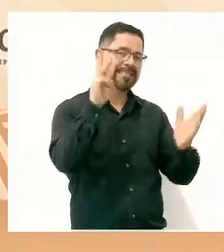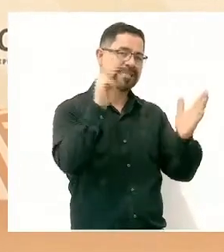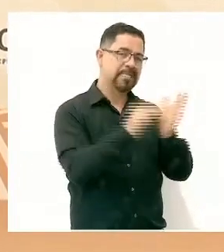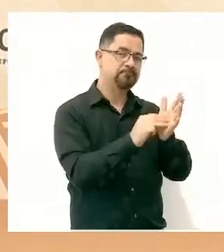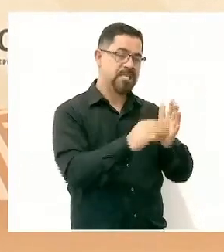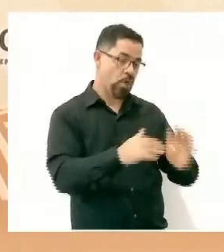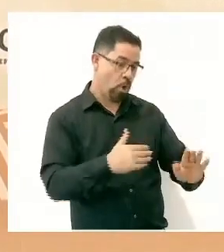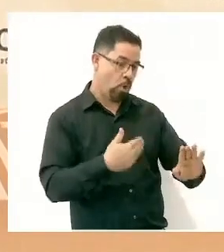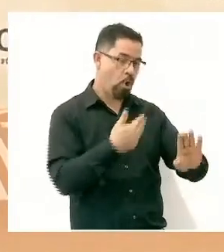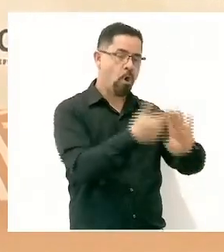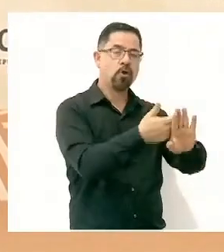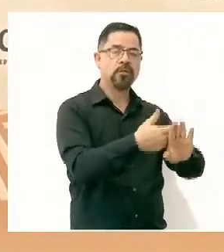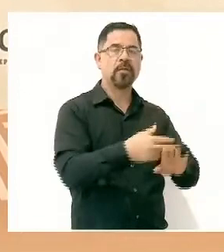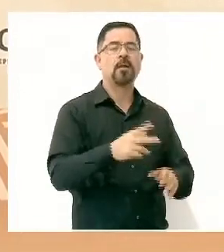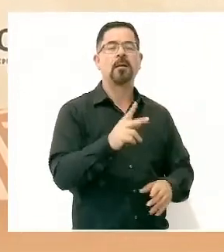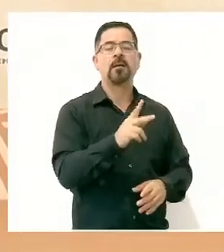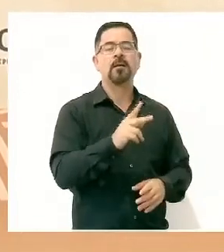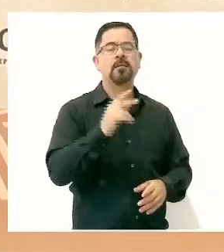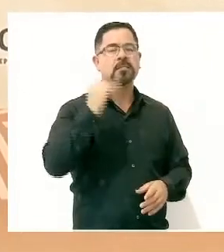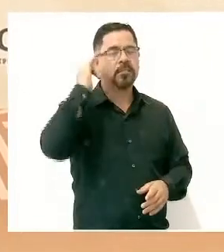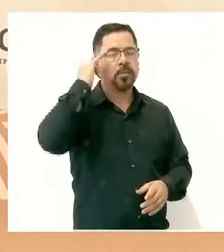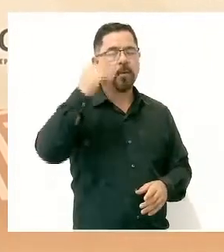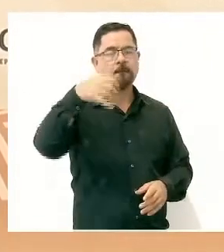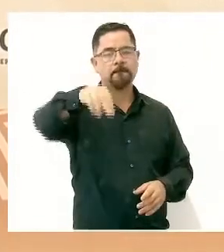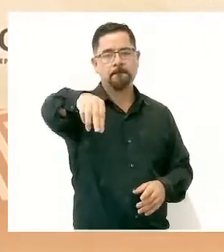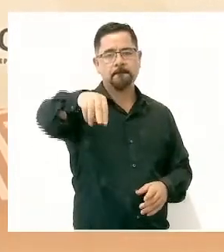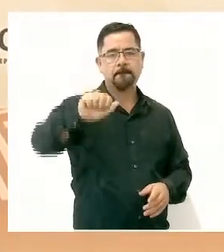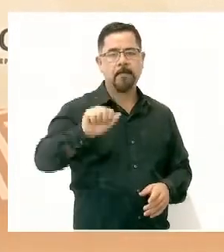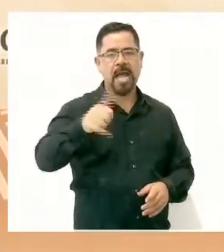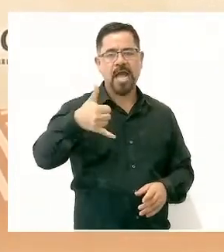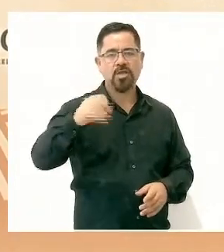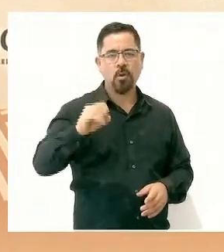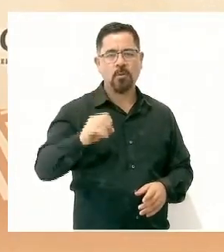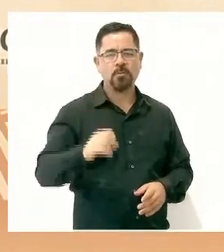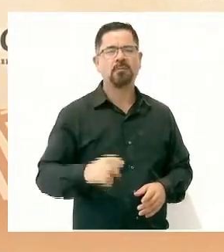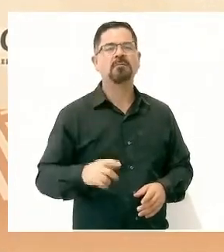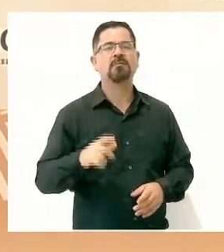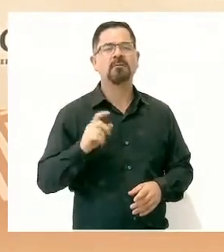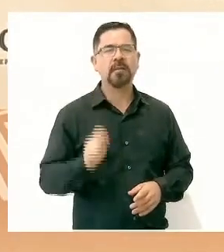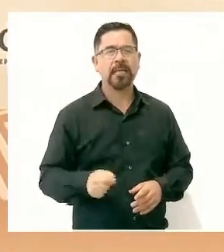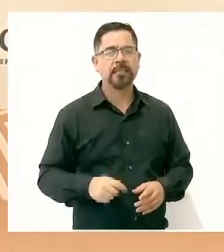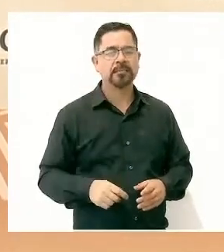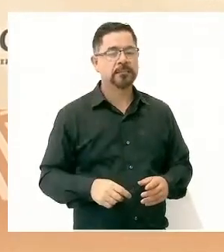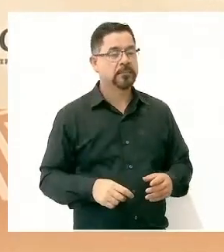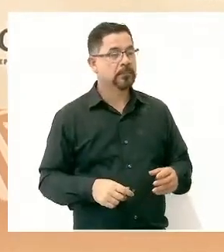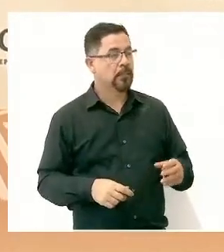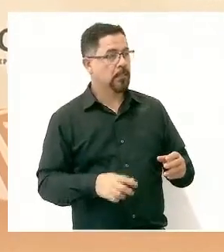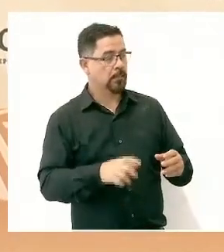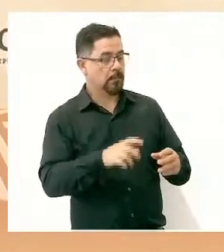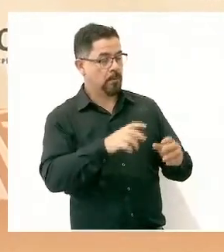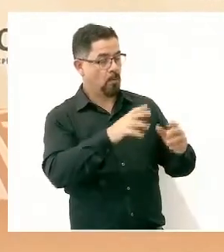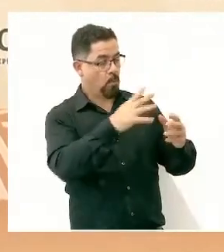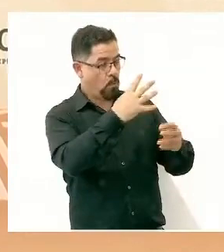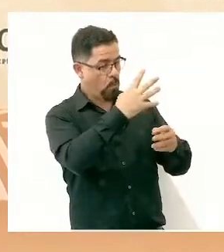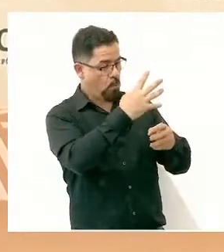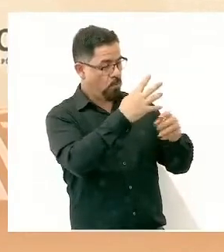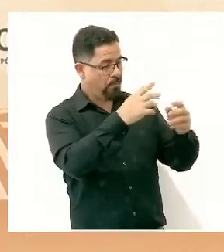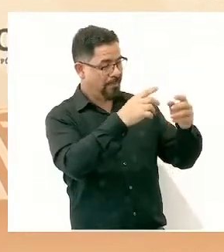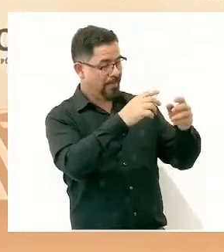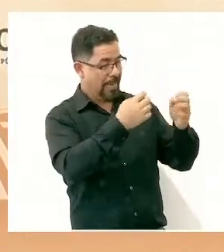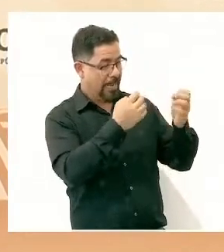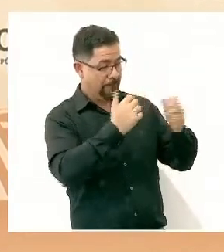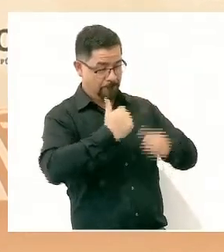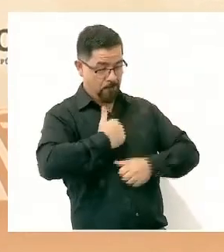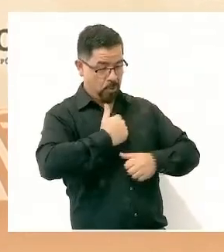los mayos, o sea, la cuarta parte del Ejército Nacional de